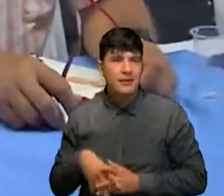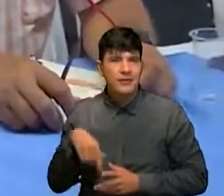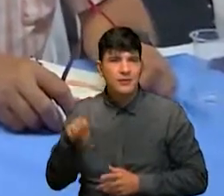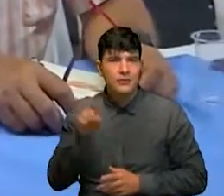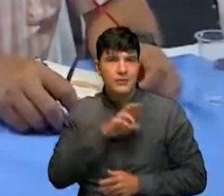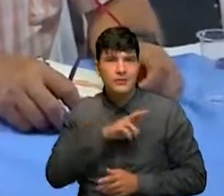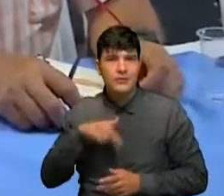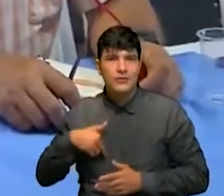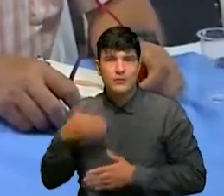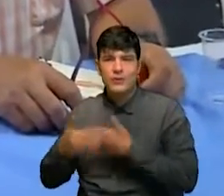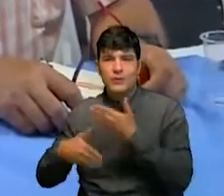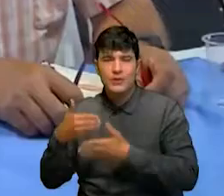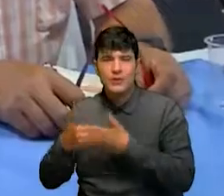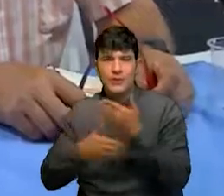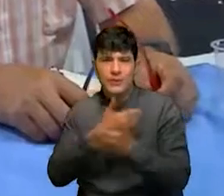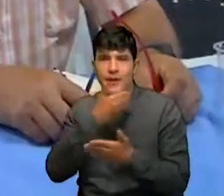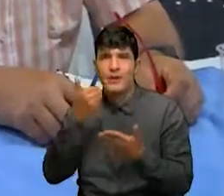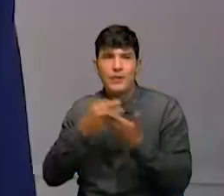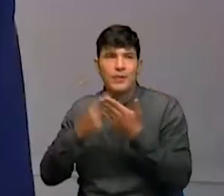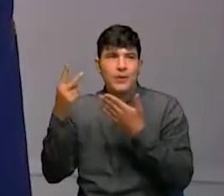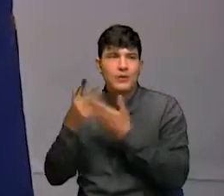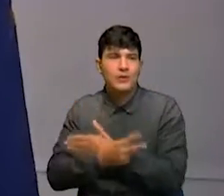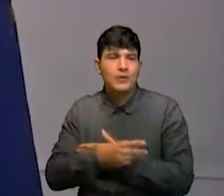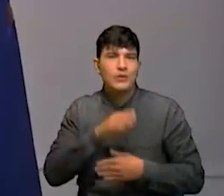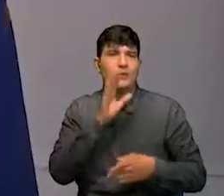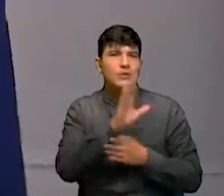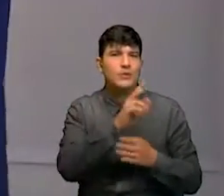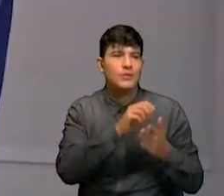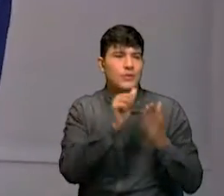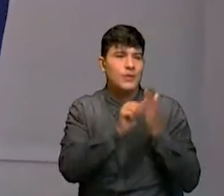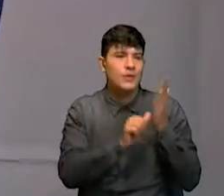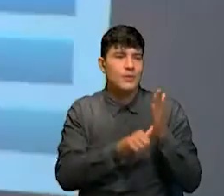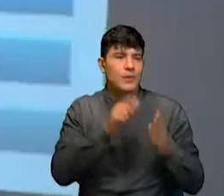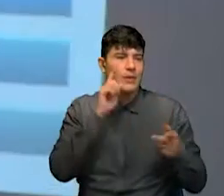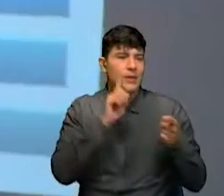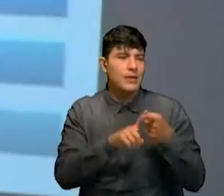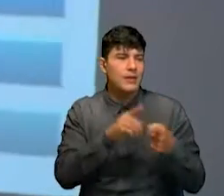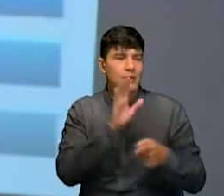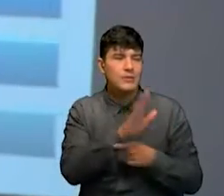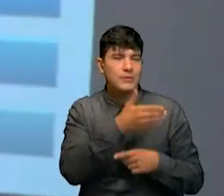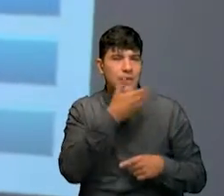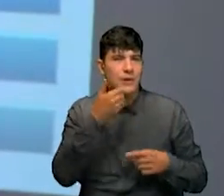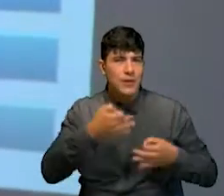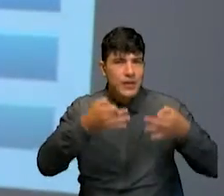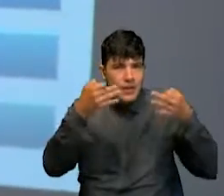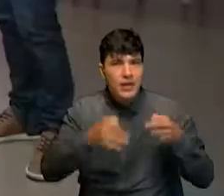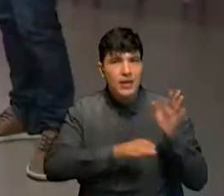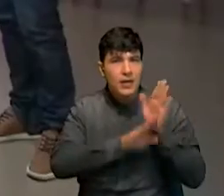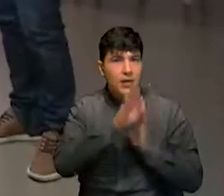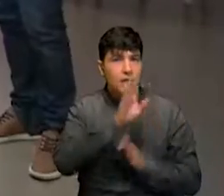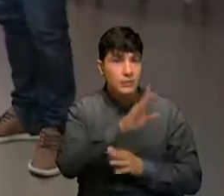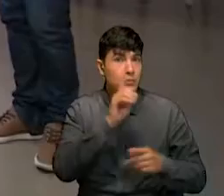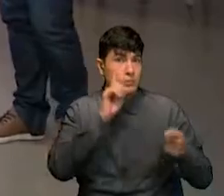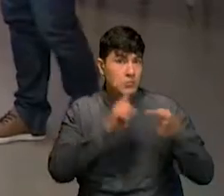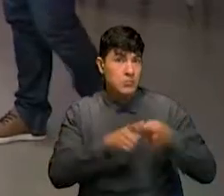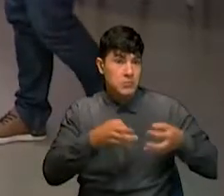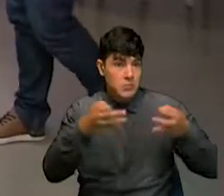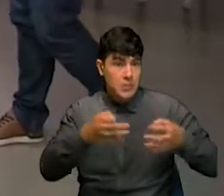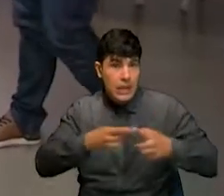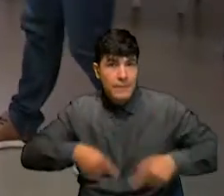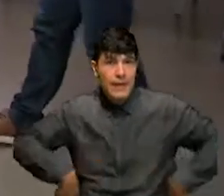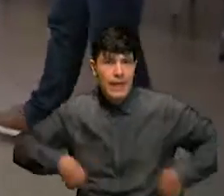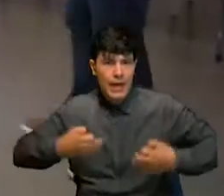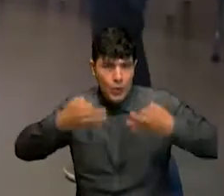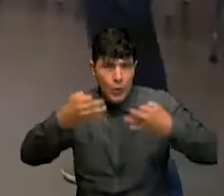mejorando nuestro proyecto. Con este programa se busca lograr el éxito de esas organizaciones cumpliendo sus objetivos y metas. Nos